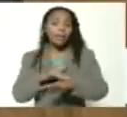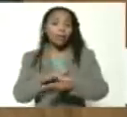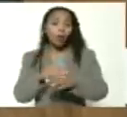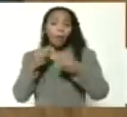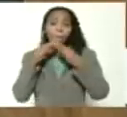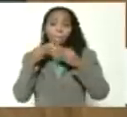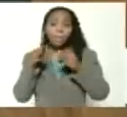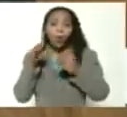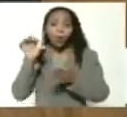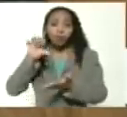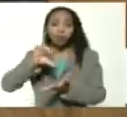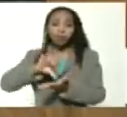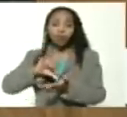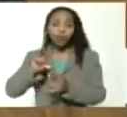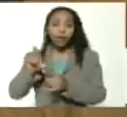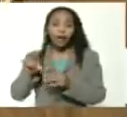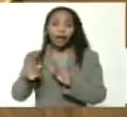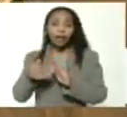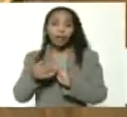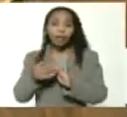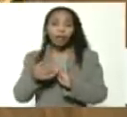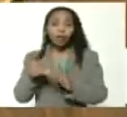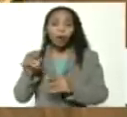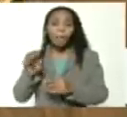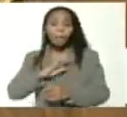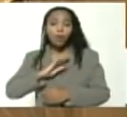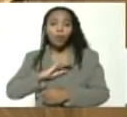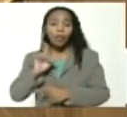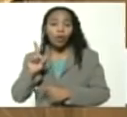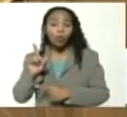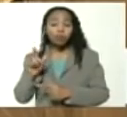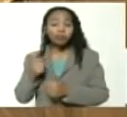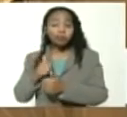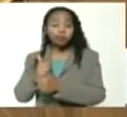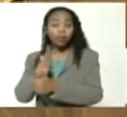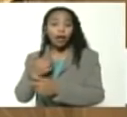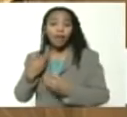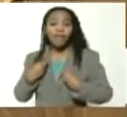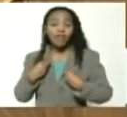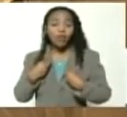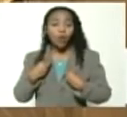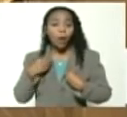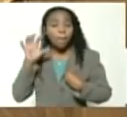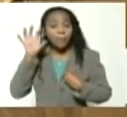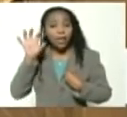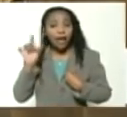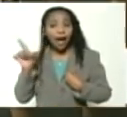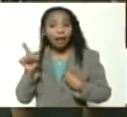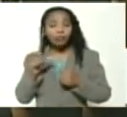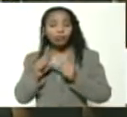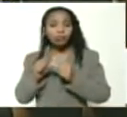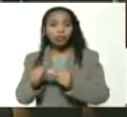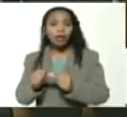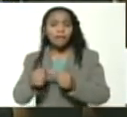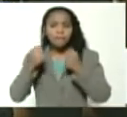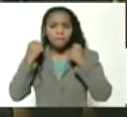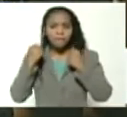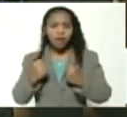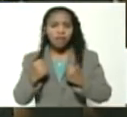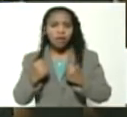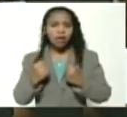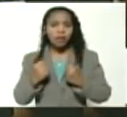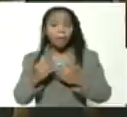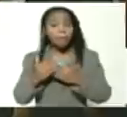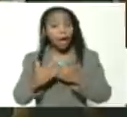en medio de las limitaciones propias de un asedio que ha vivido nuestro país, han mantenido su firmeza más